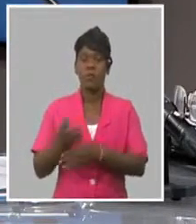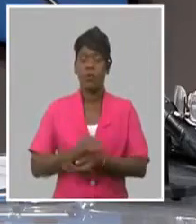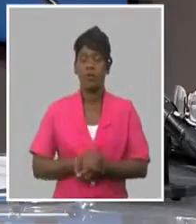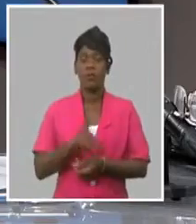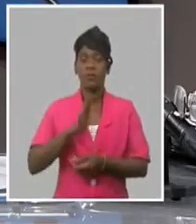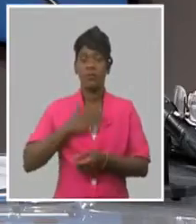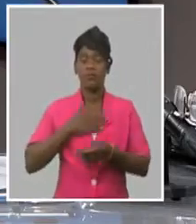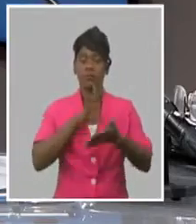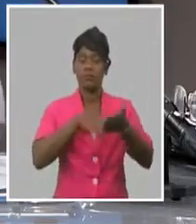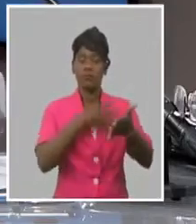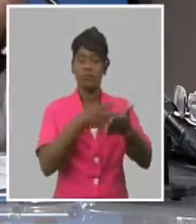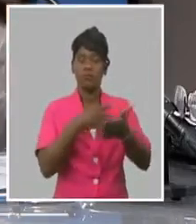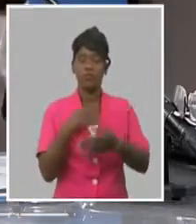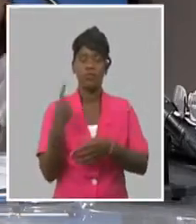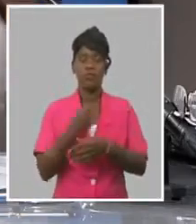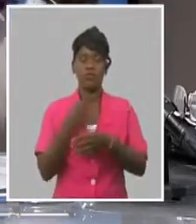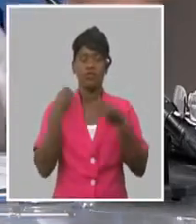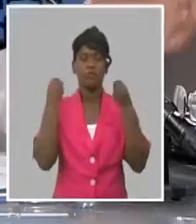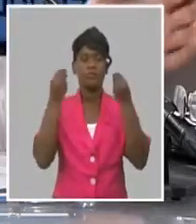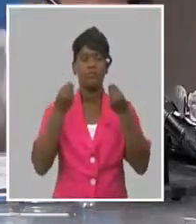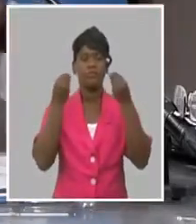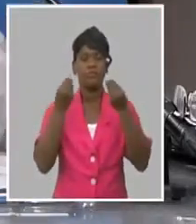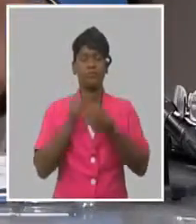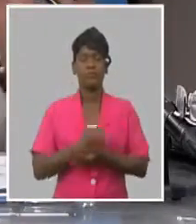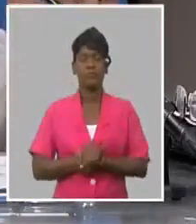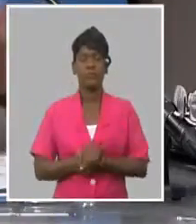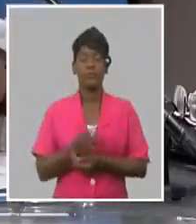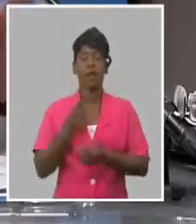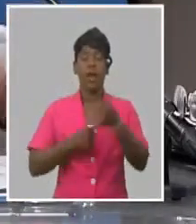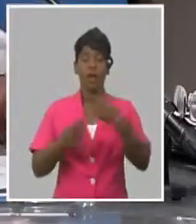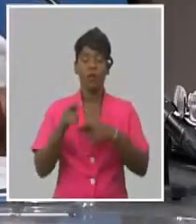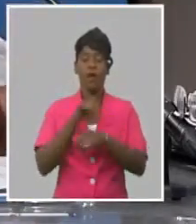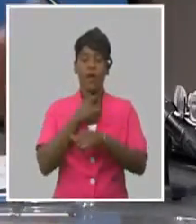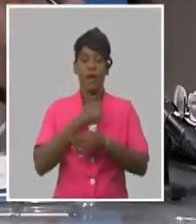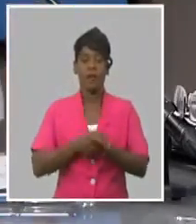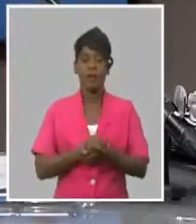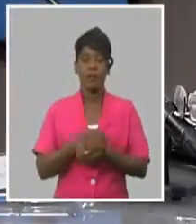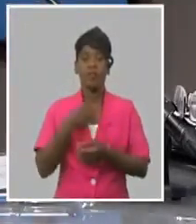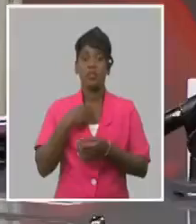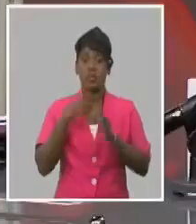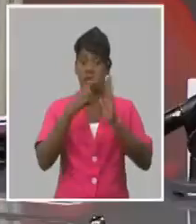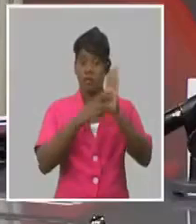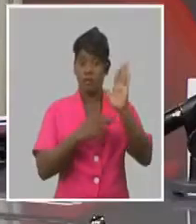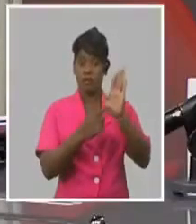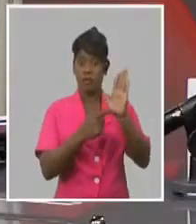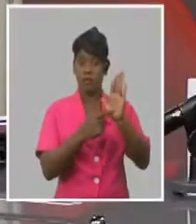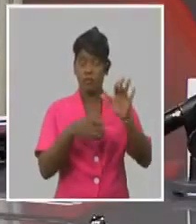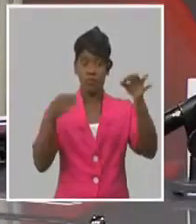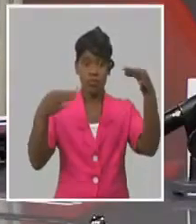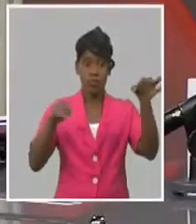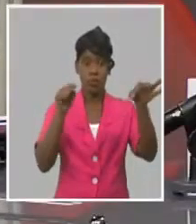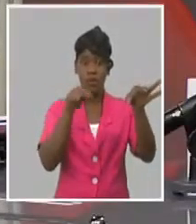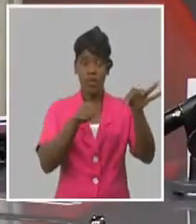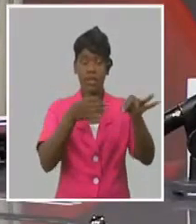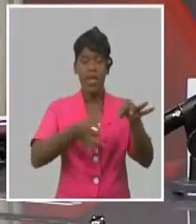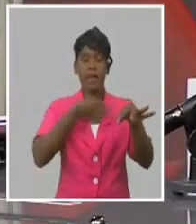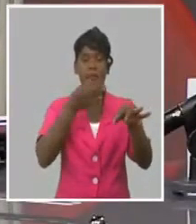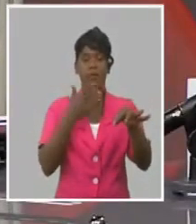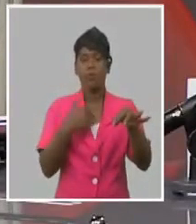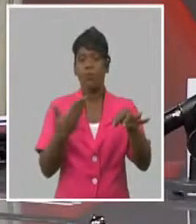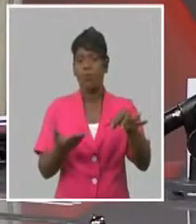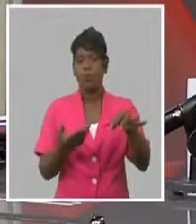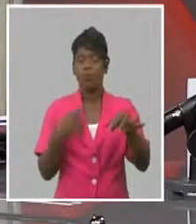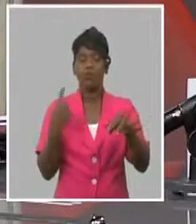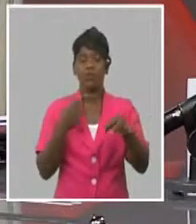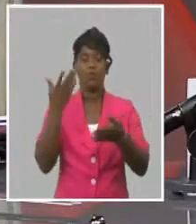Estadística. Hay criterios que si está desactualizado, para mí es un documento que ayuda mucho a tomar decisiones y que deberíamos usarlo mucho más.